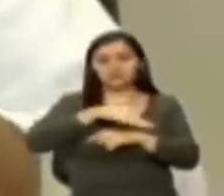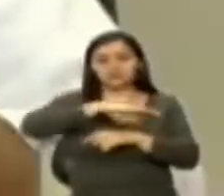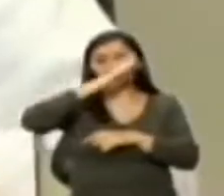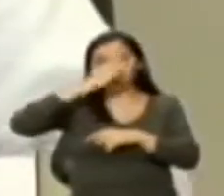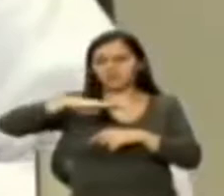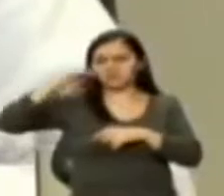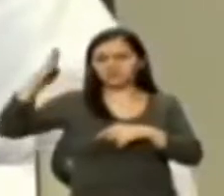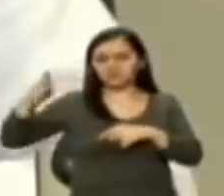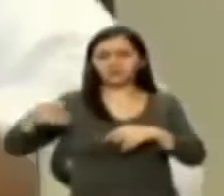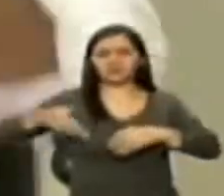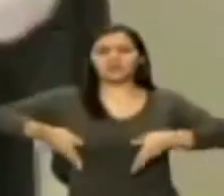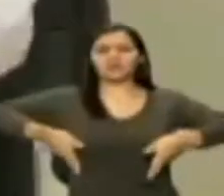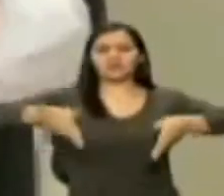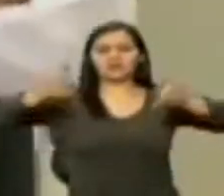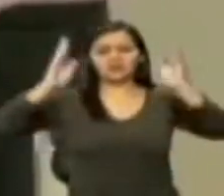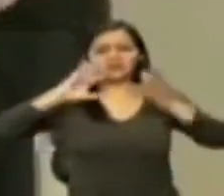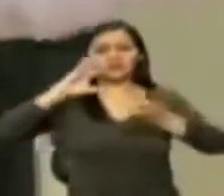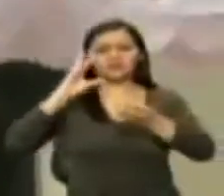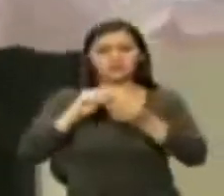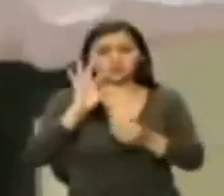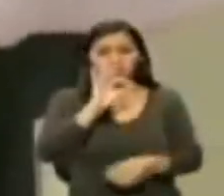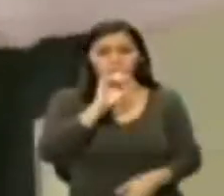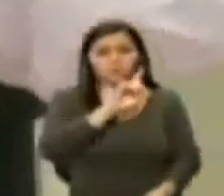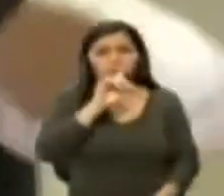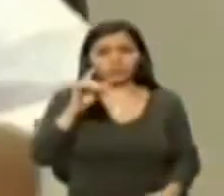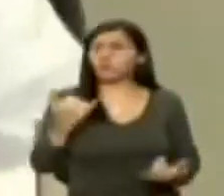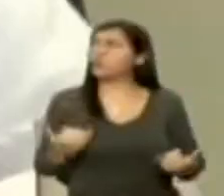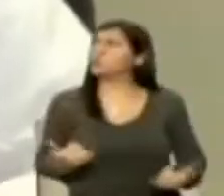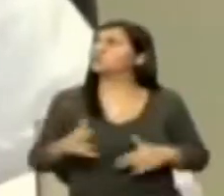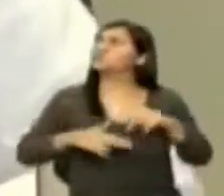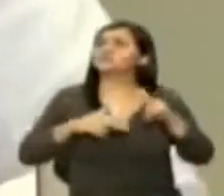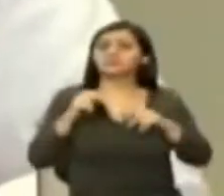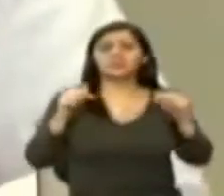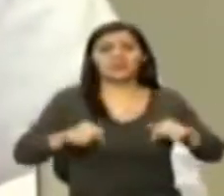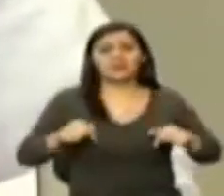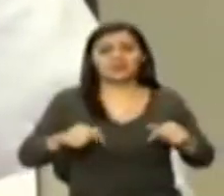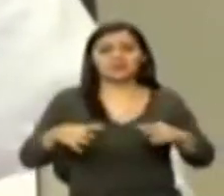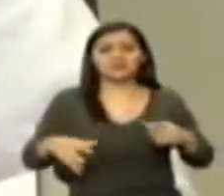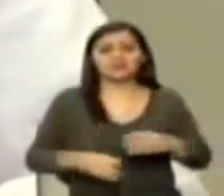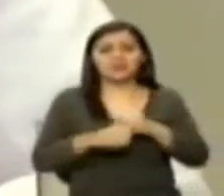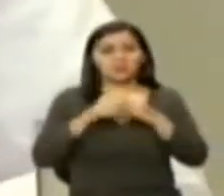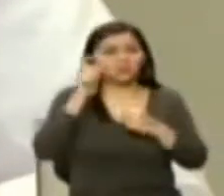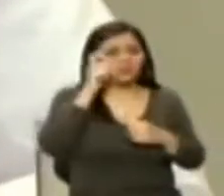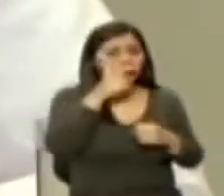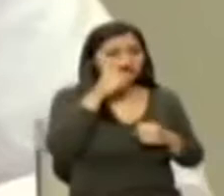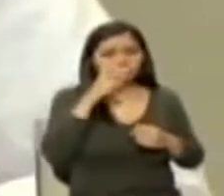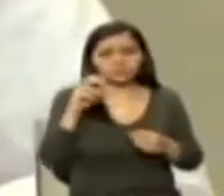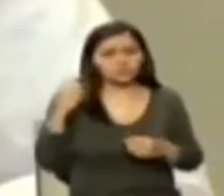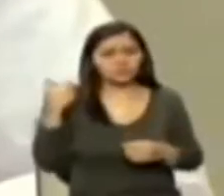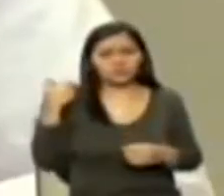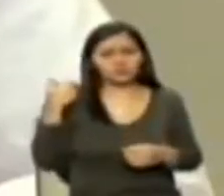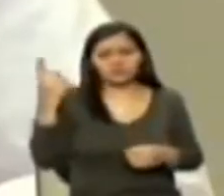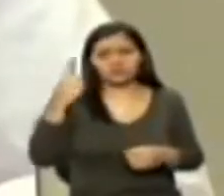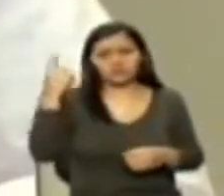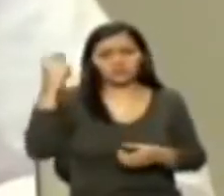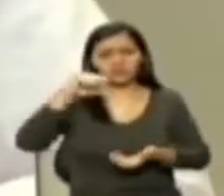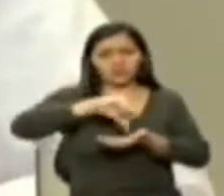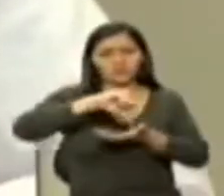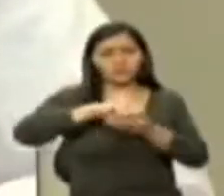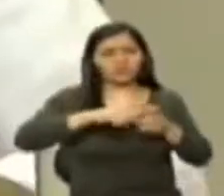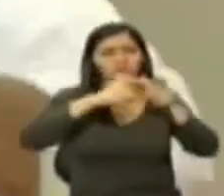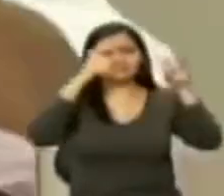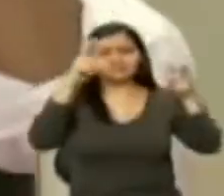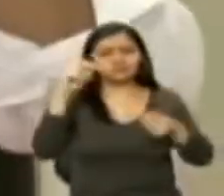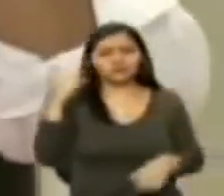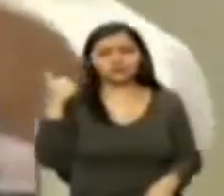carreteras, la troncal amazónica, este es Q911, imagínense, estamos en Amazonía. Esto no lo tienen las principales capitales de